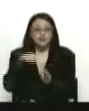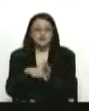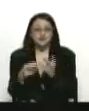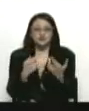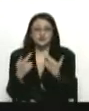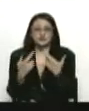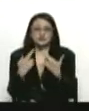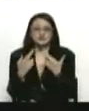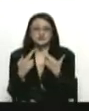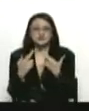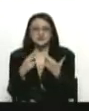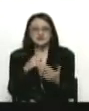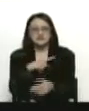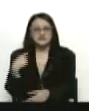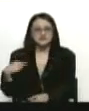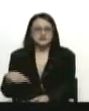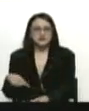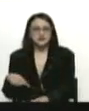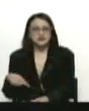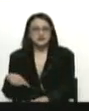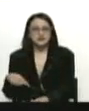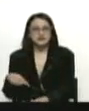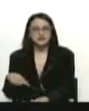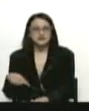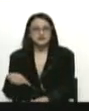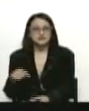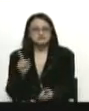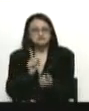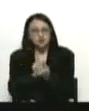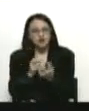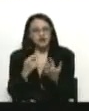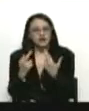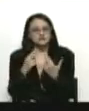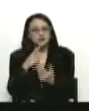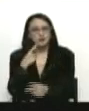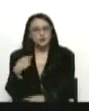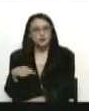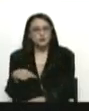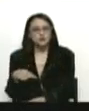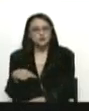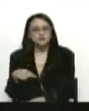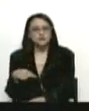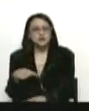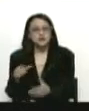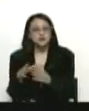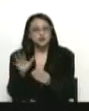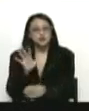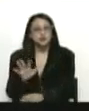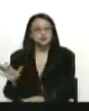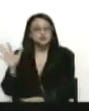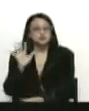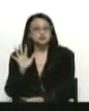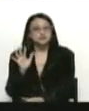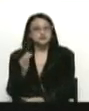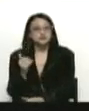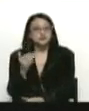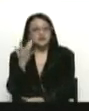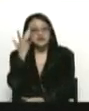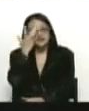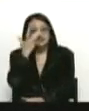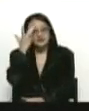relación con la China, la cercana relación con Rusia, de todo el continente, con la